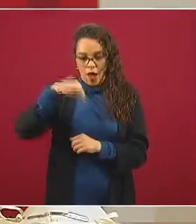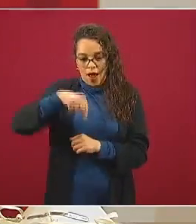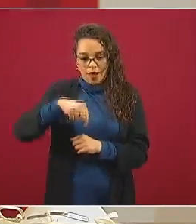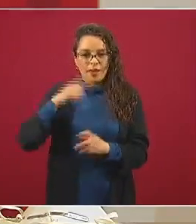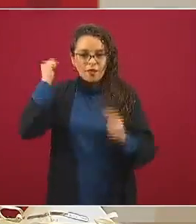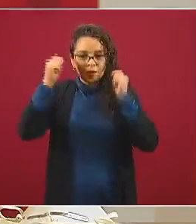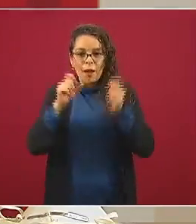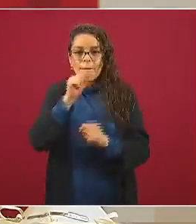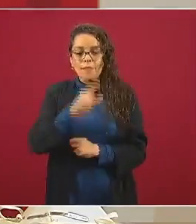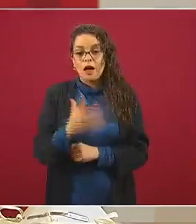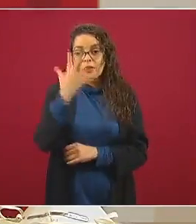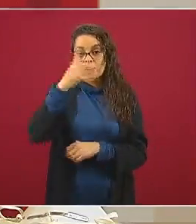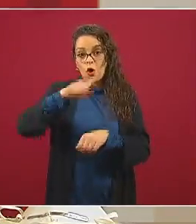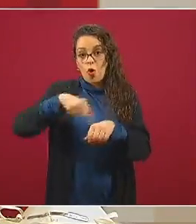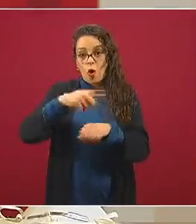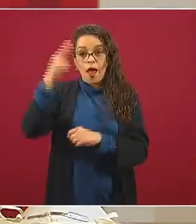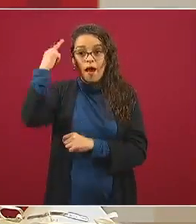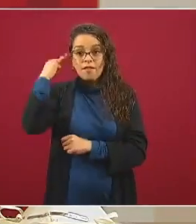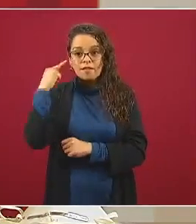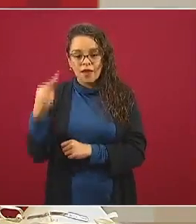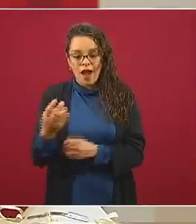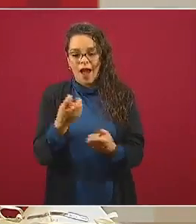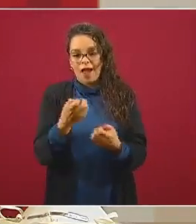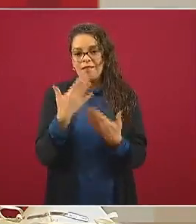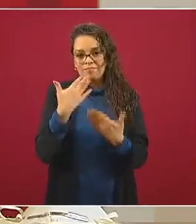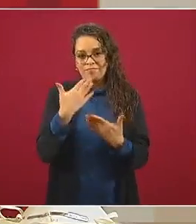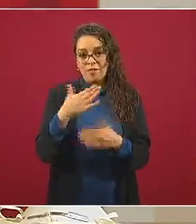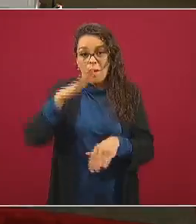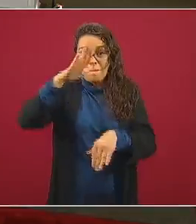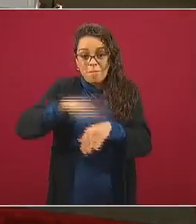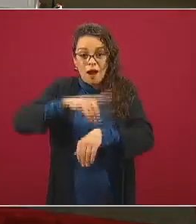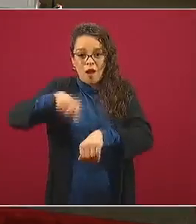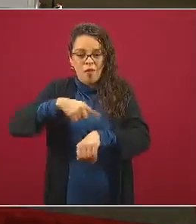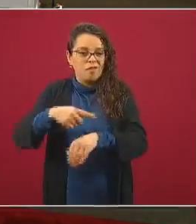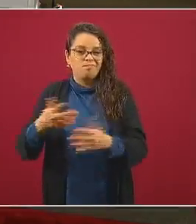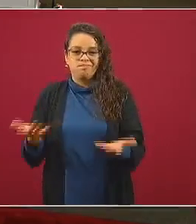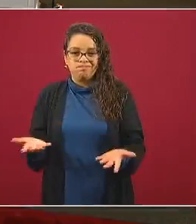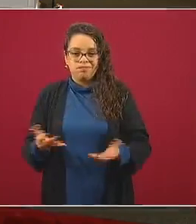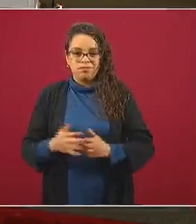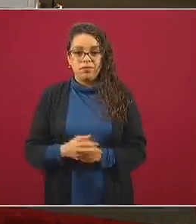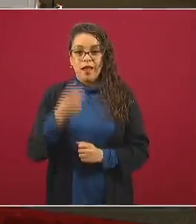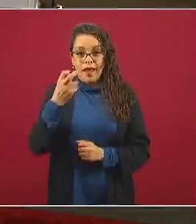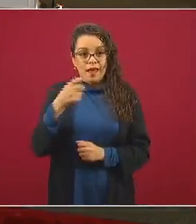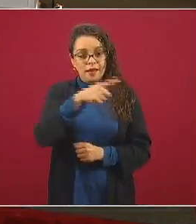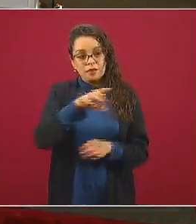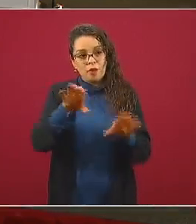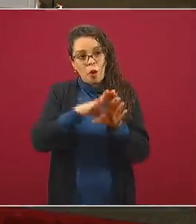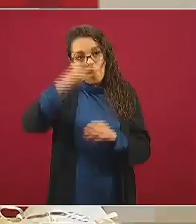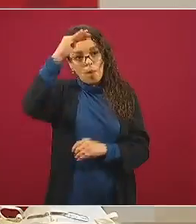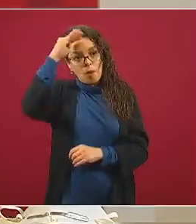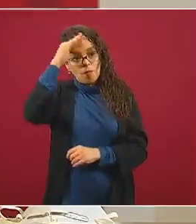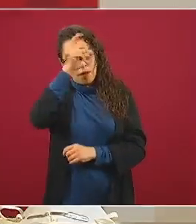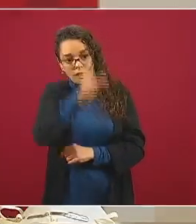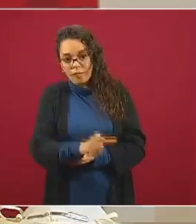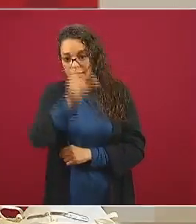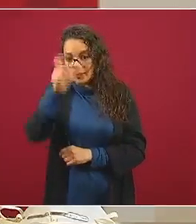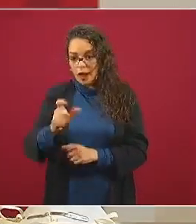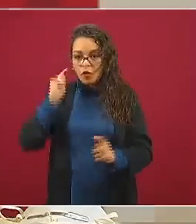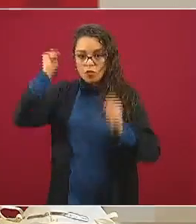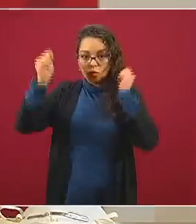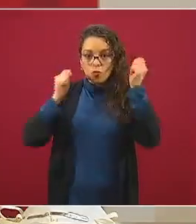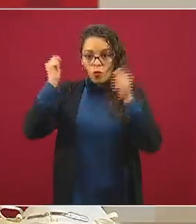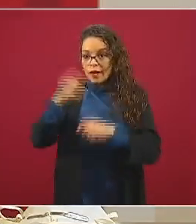analizado el perfil, el nuevo perfil del turista y nos estamos adaptando tal como lo dice la academia,